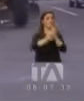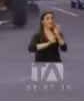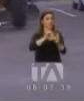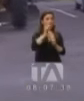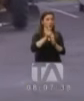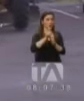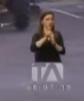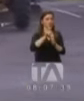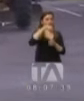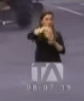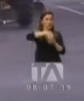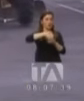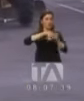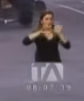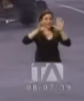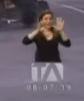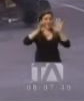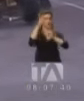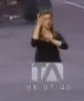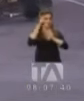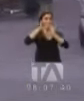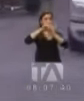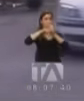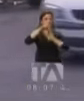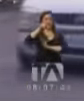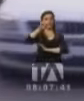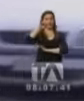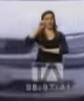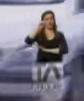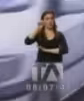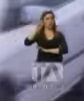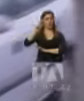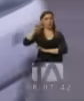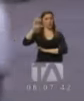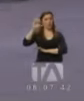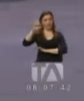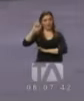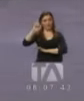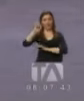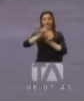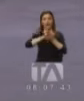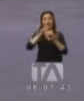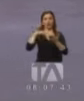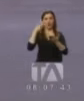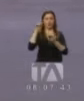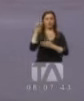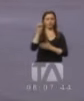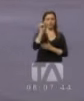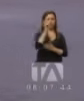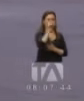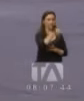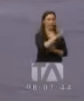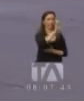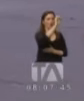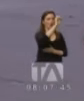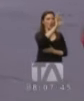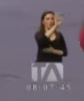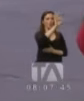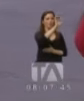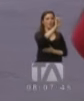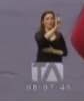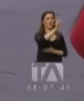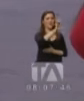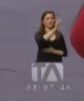esto implica de 7 a 12 minutos desde Pizulí hasta el sector de la Ofelia. ¿Qué le parece a usted? Esto ha generado una gran expectativa en la comunidad, como le